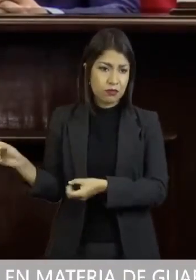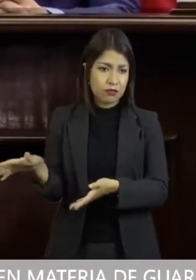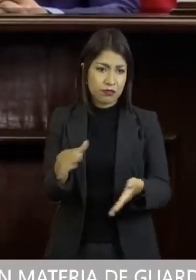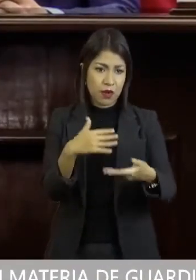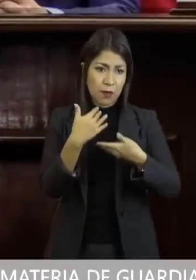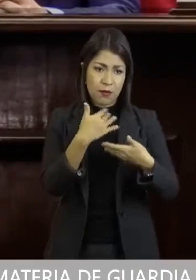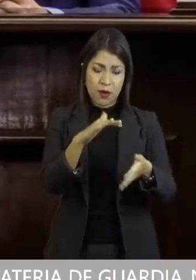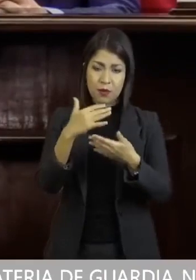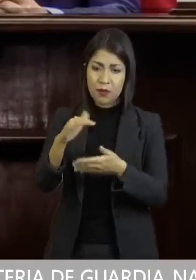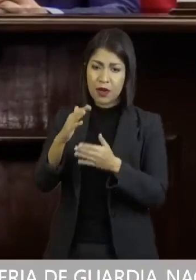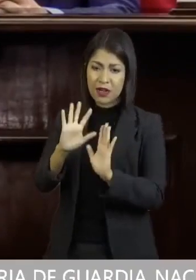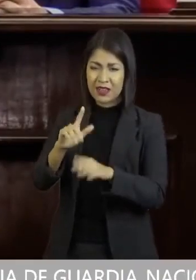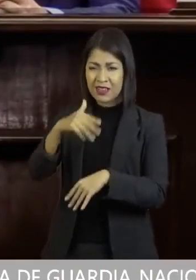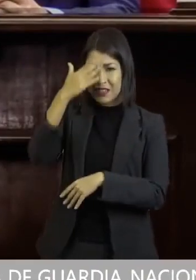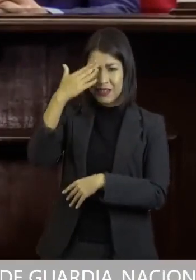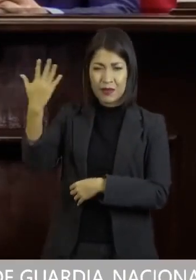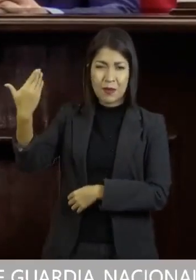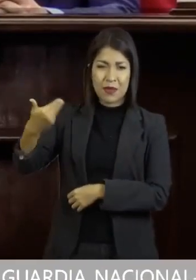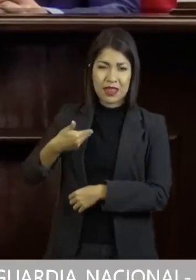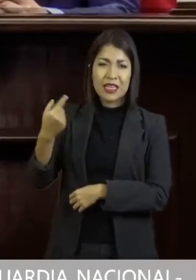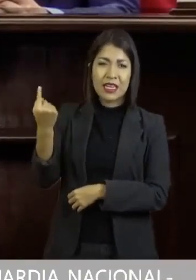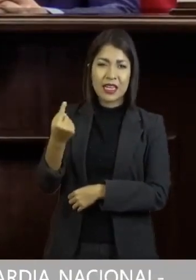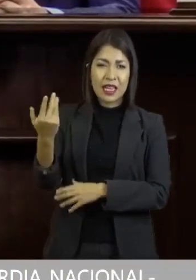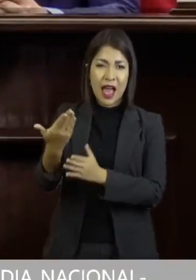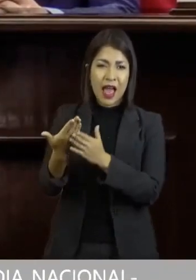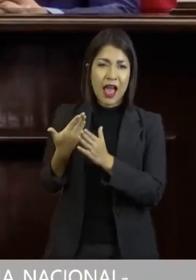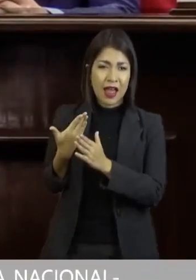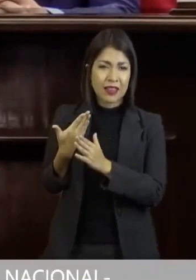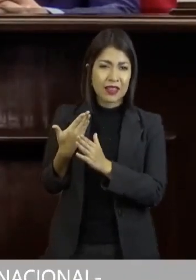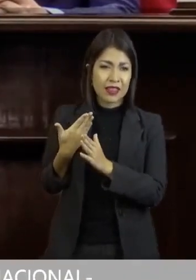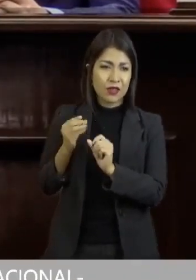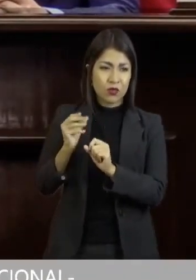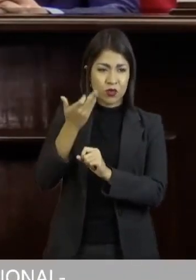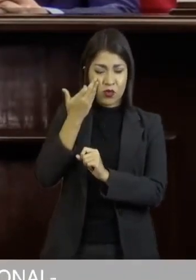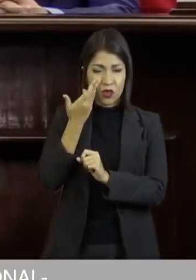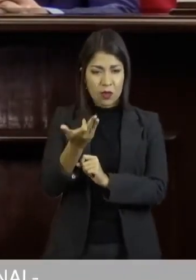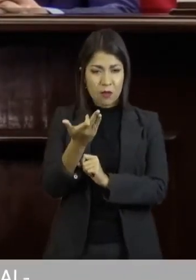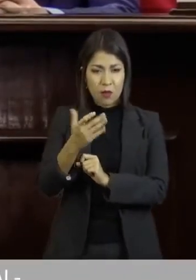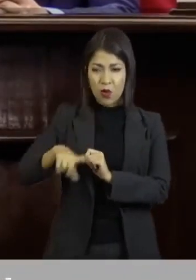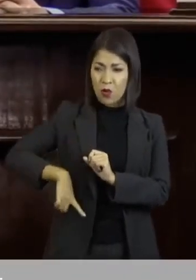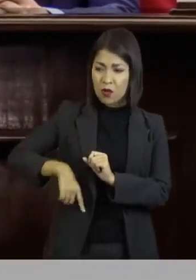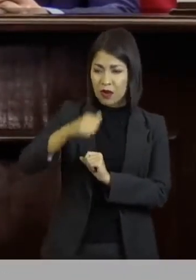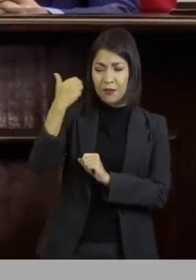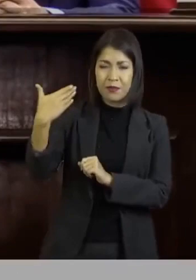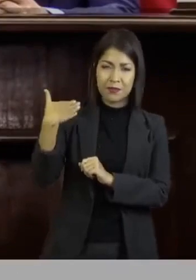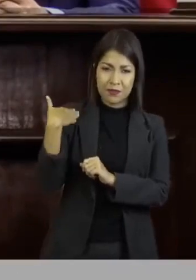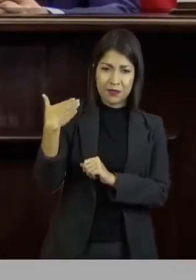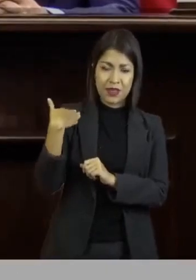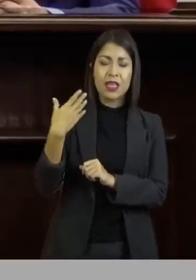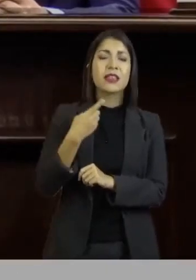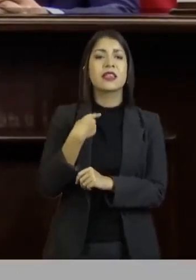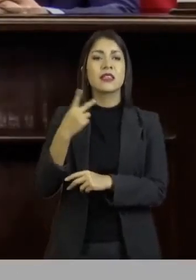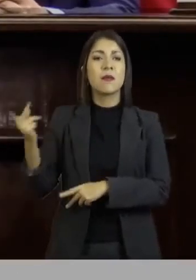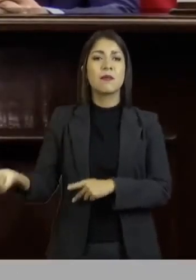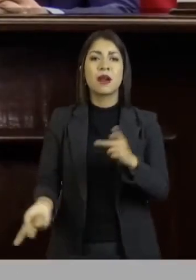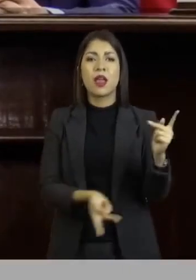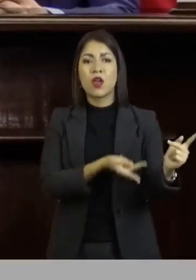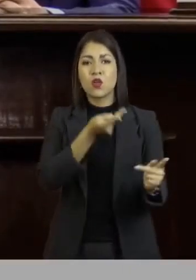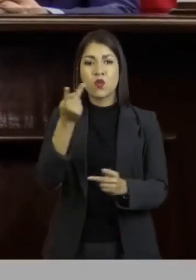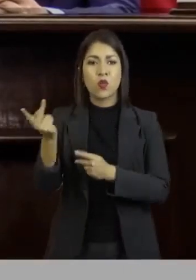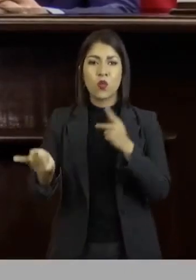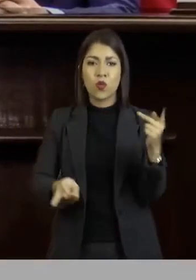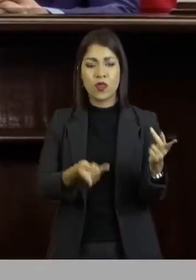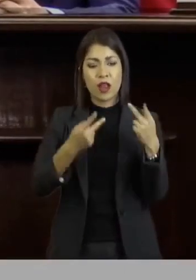está pidiendo desde hace como un mes el gobernador? Me está insistiendo que hagamos una consulta popular para que